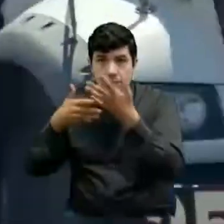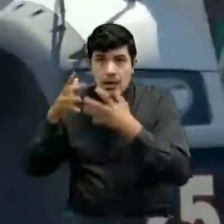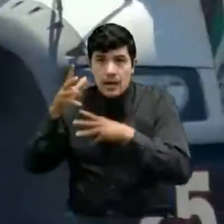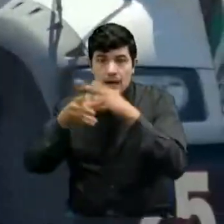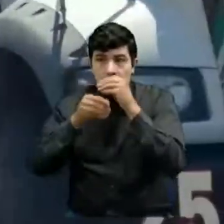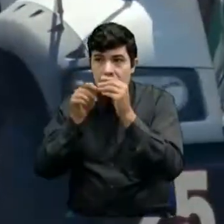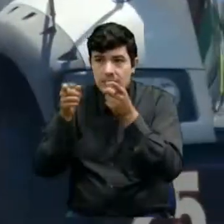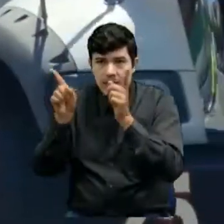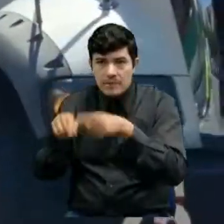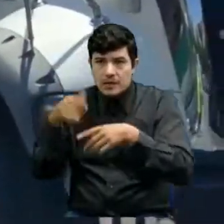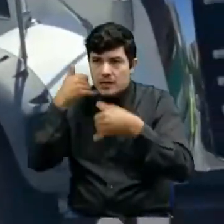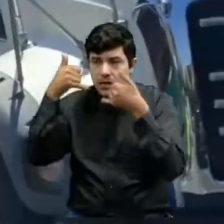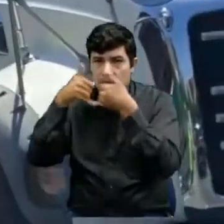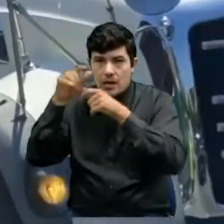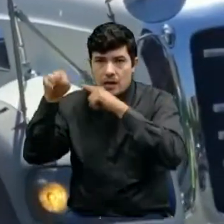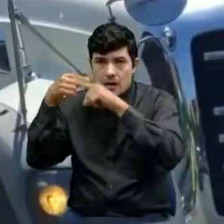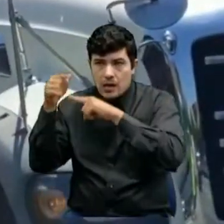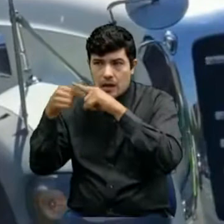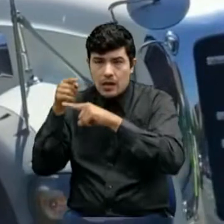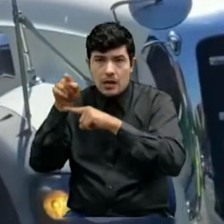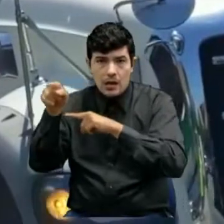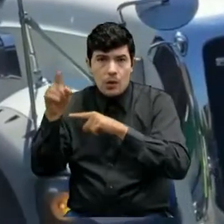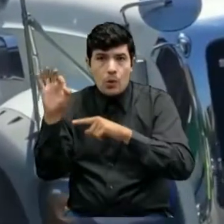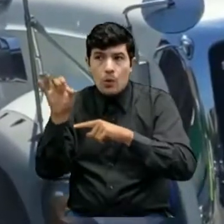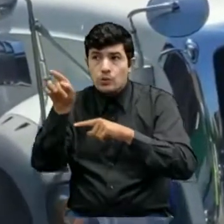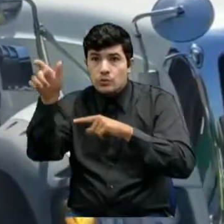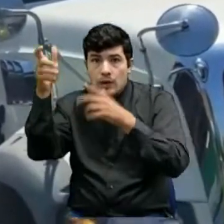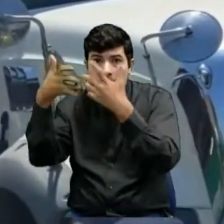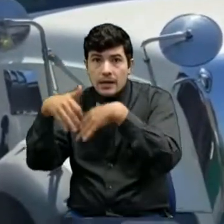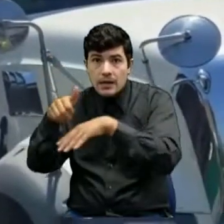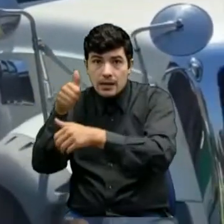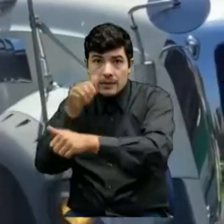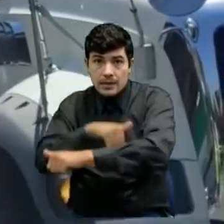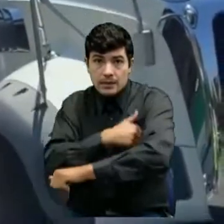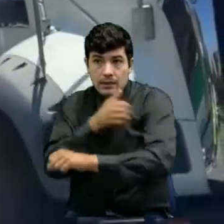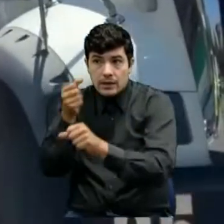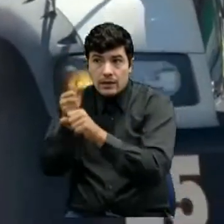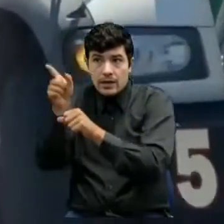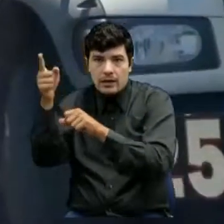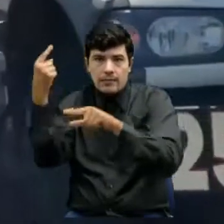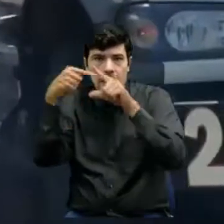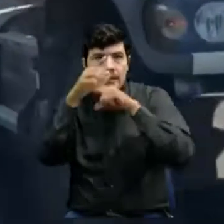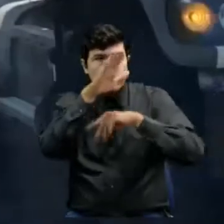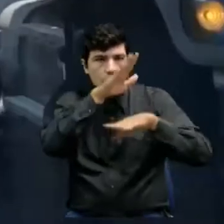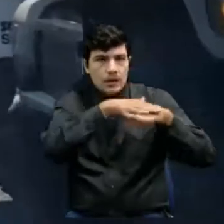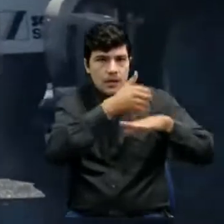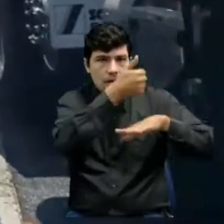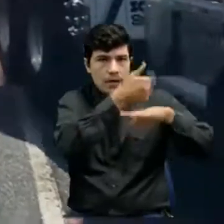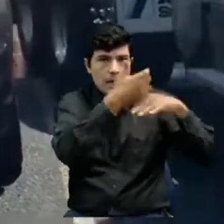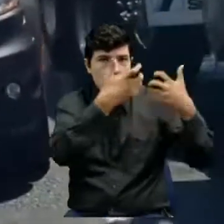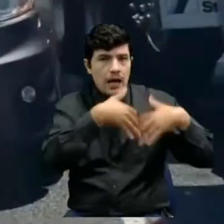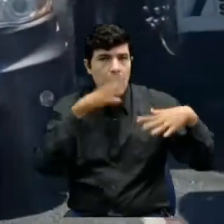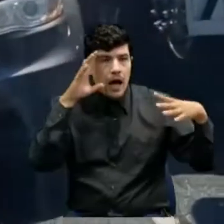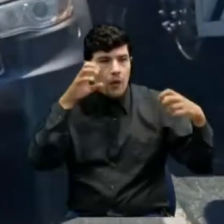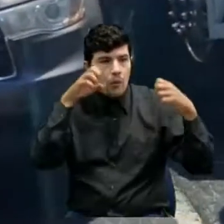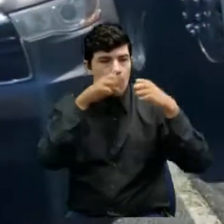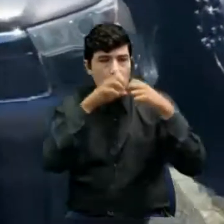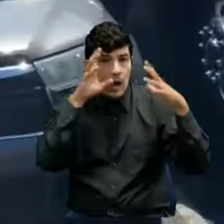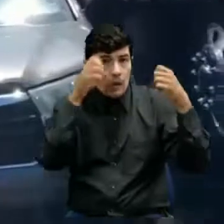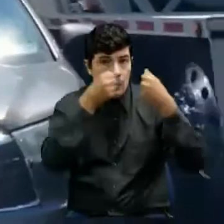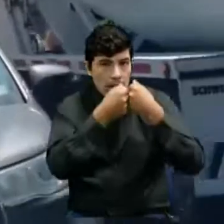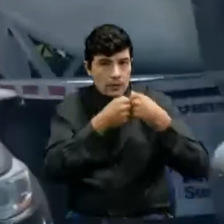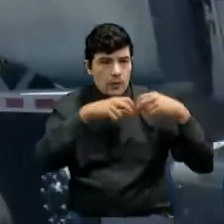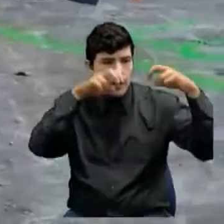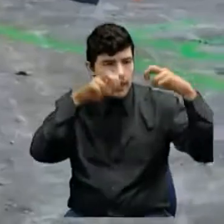requerimiento al empleador. Si en algunos lugares ya el Ministerio de Trabajo está